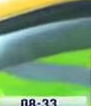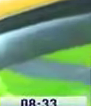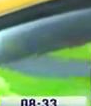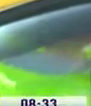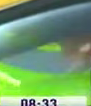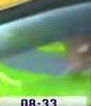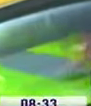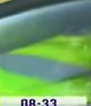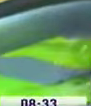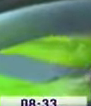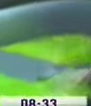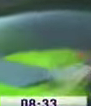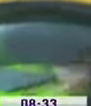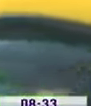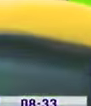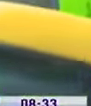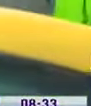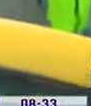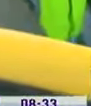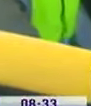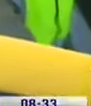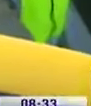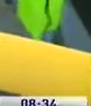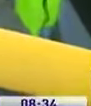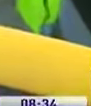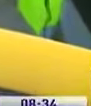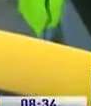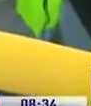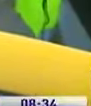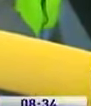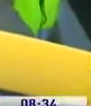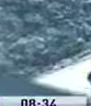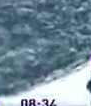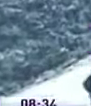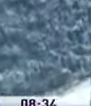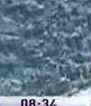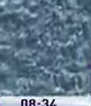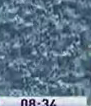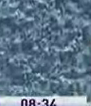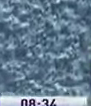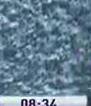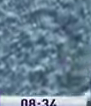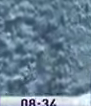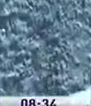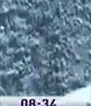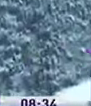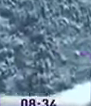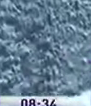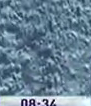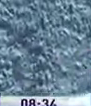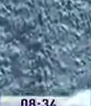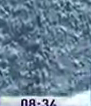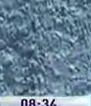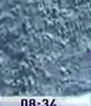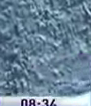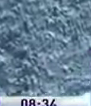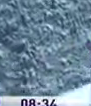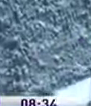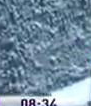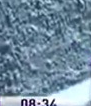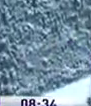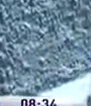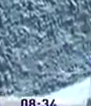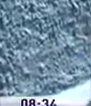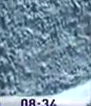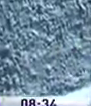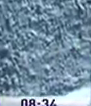hacer el maris? ¡Todo el maris! ¡Oh, no! ¡Todo hace mal! No, pero bueno... ¿Qué va a hacer en el SRI? Cambio de